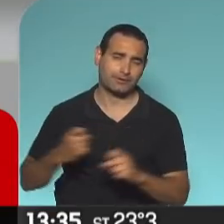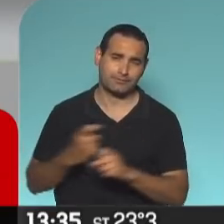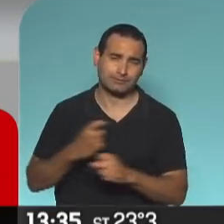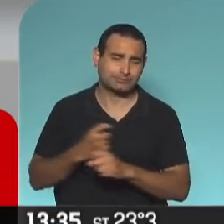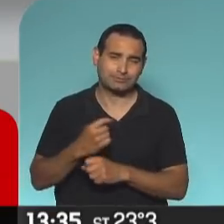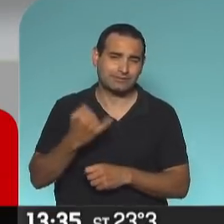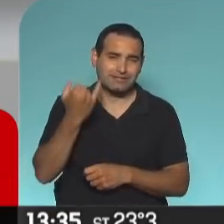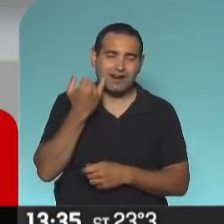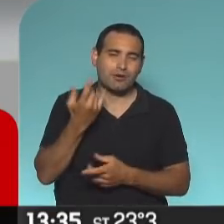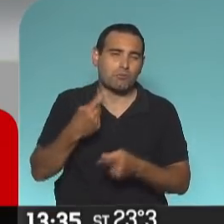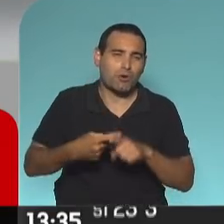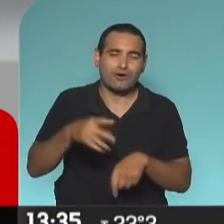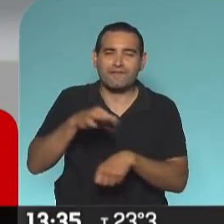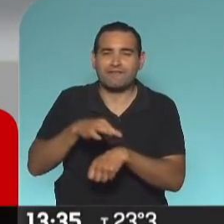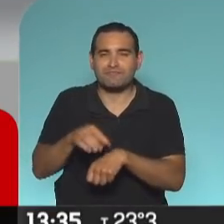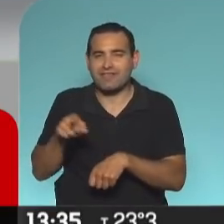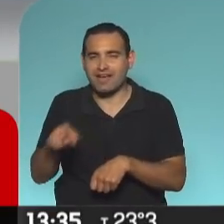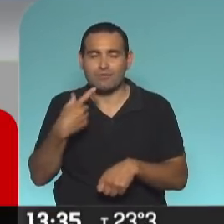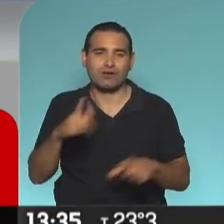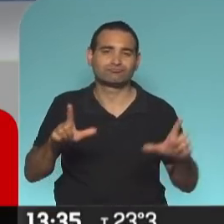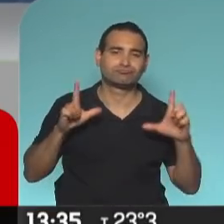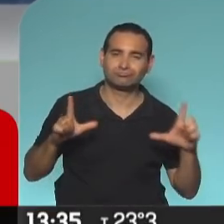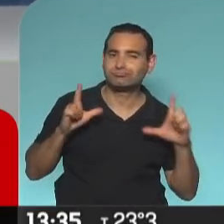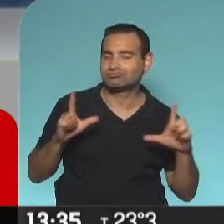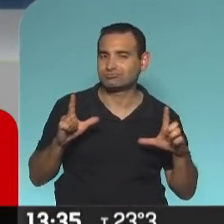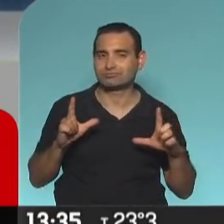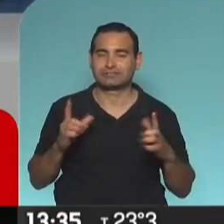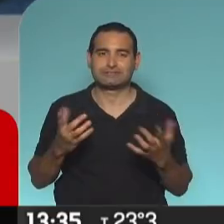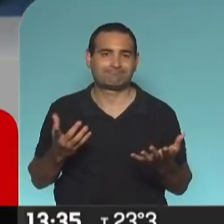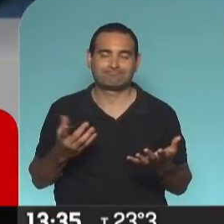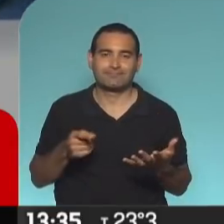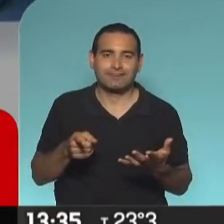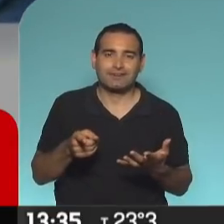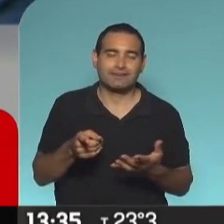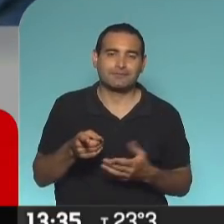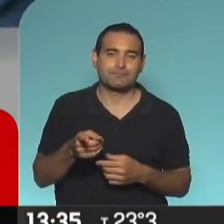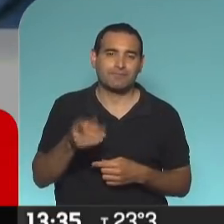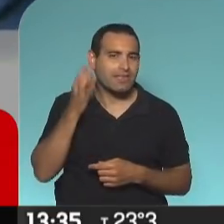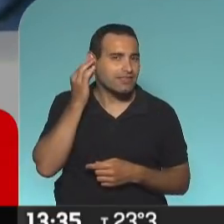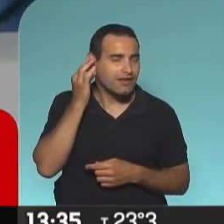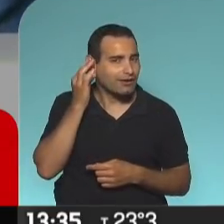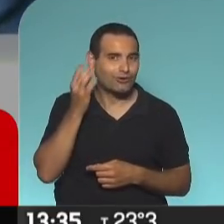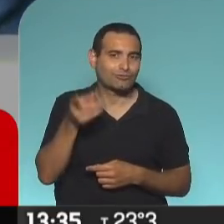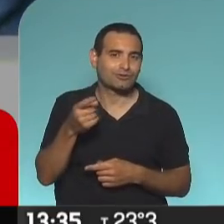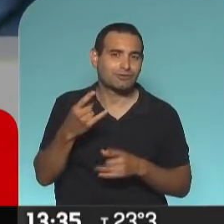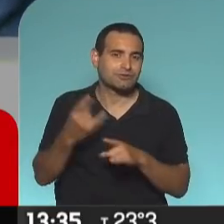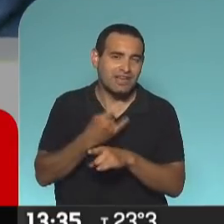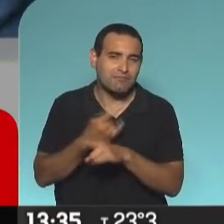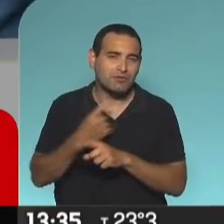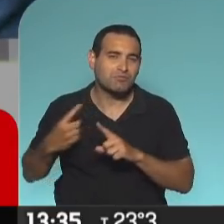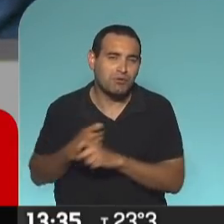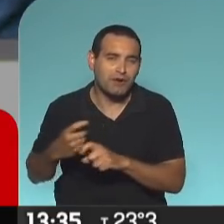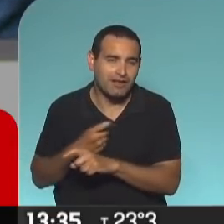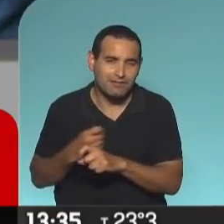de su enfermedad, de su exposición, de su presión, de todo lo que sabemos y siempre vamos a hablar hasta el